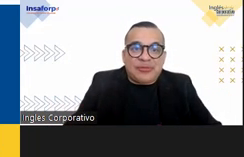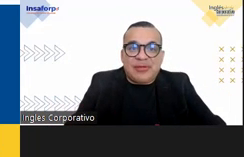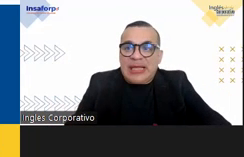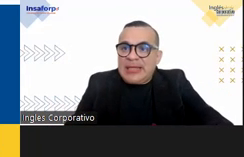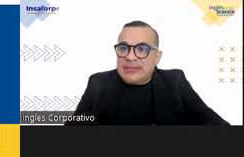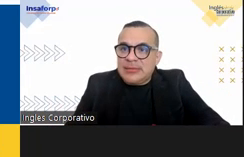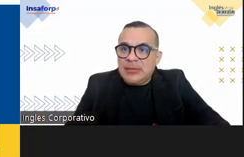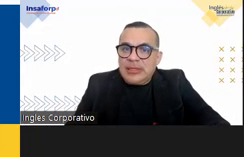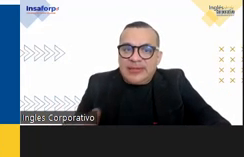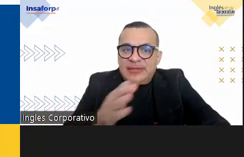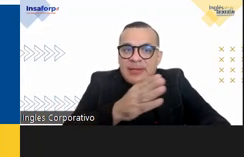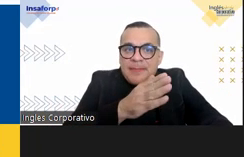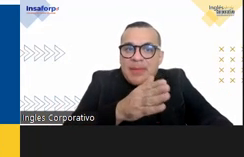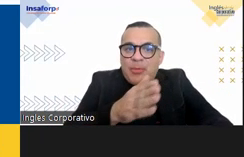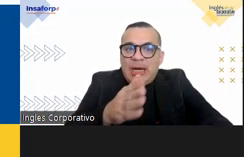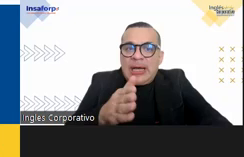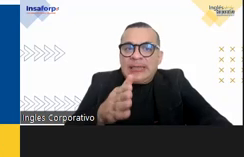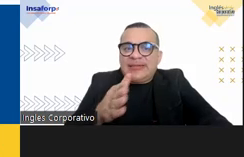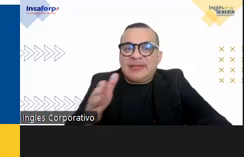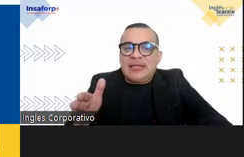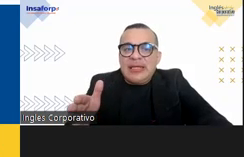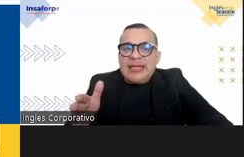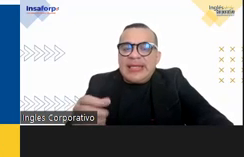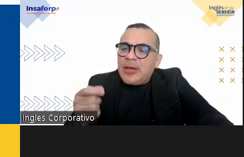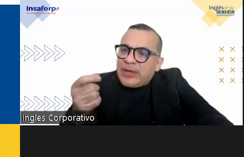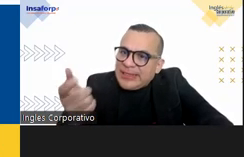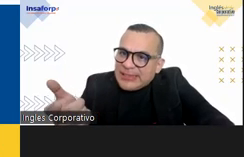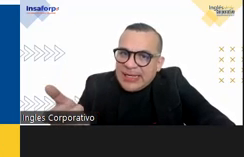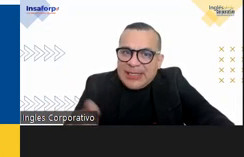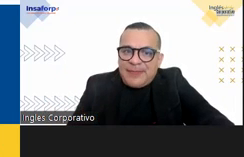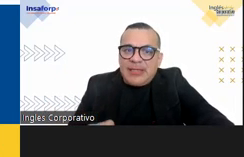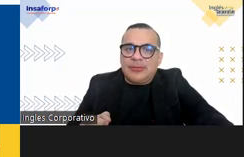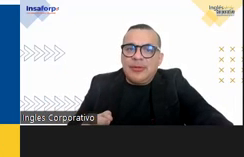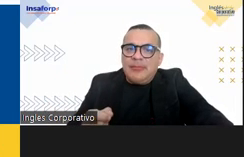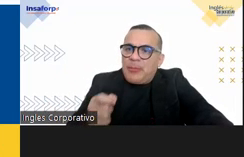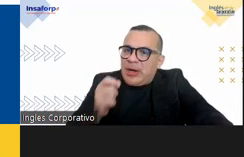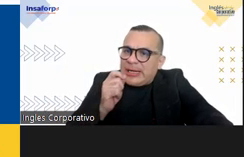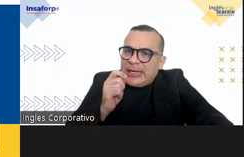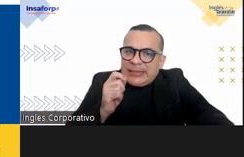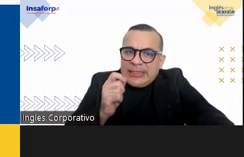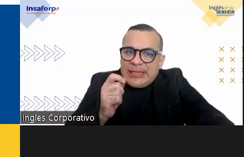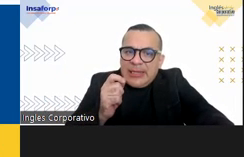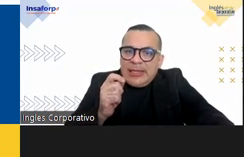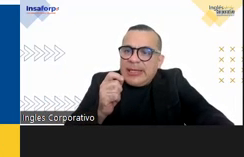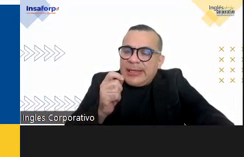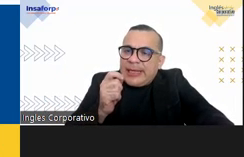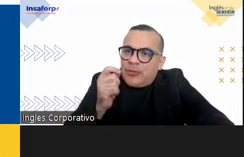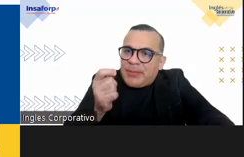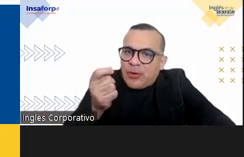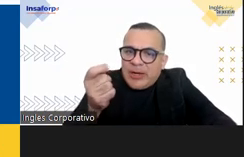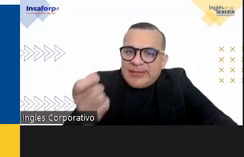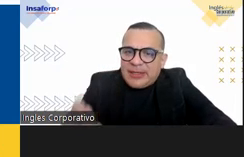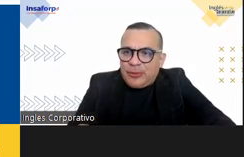asignar responsabilidades. Es decir, vamos a decidir quién organiza cada evento. Vamos a tener